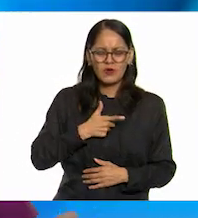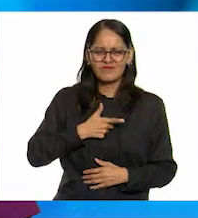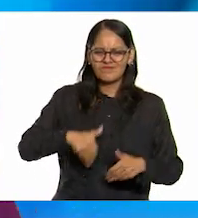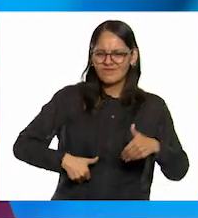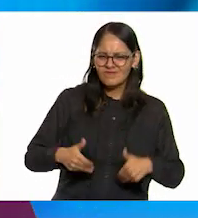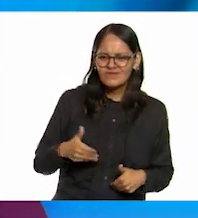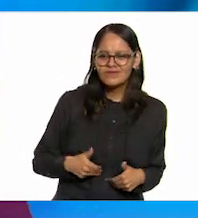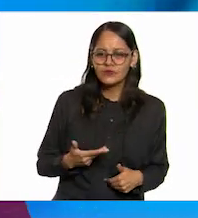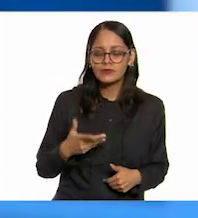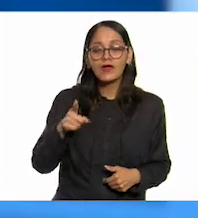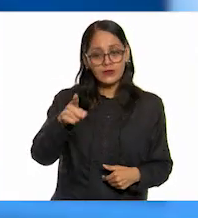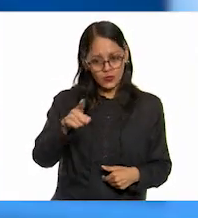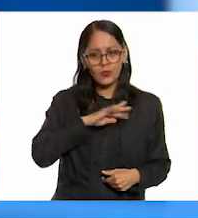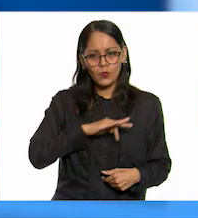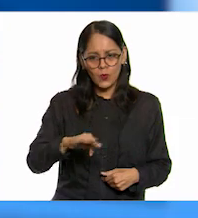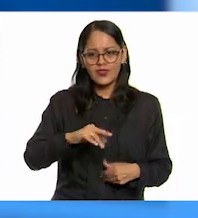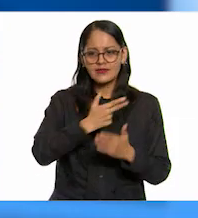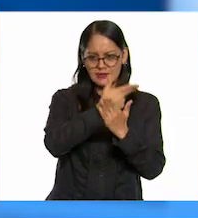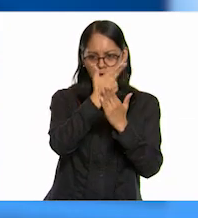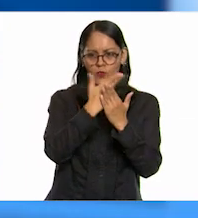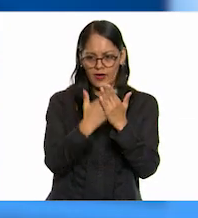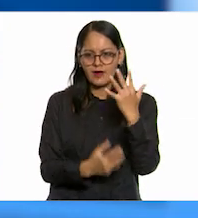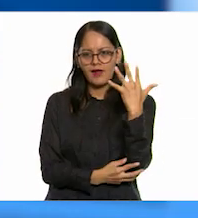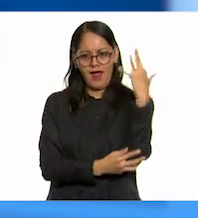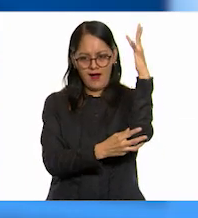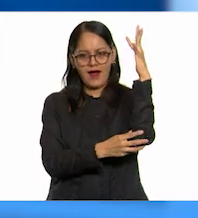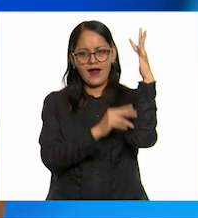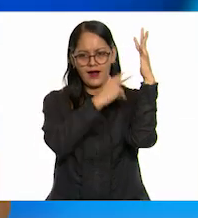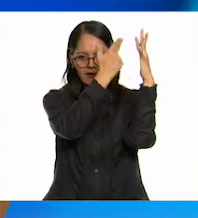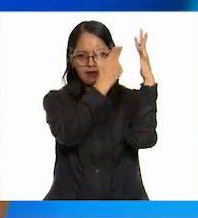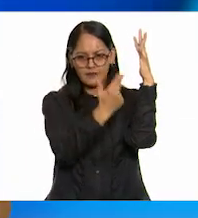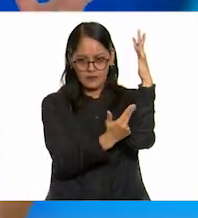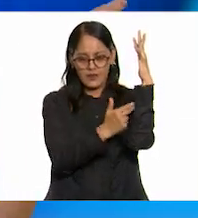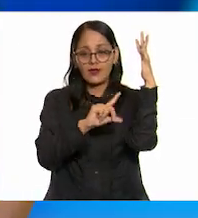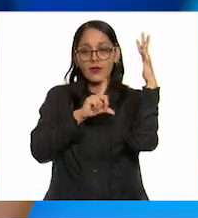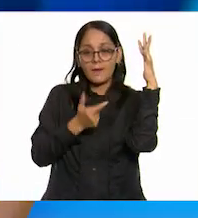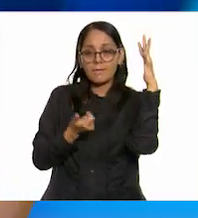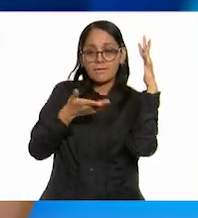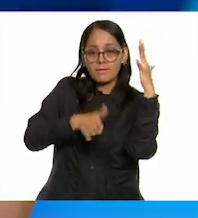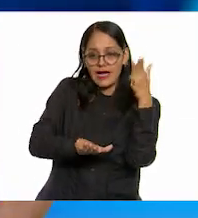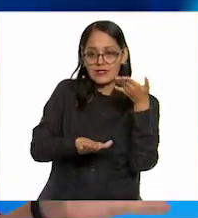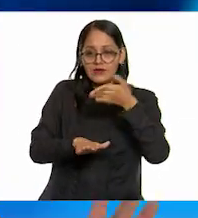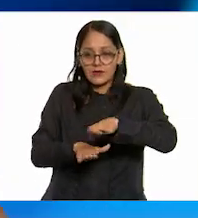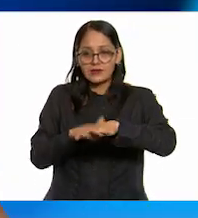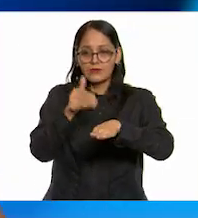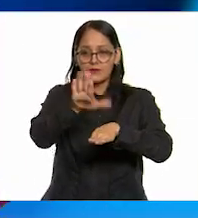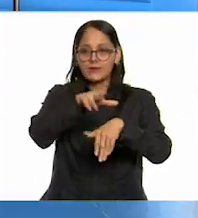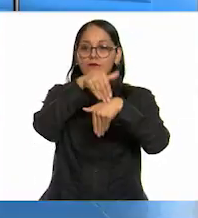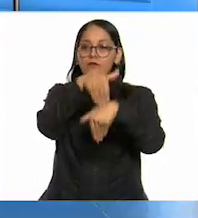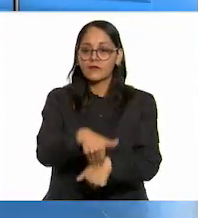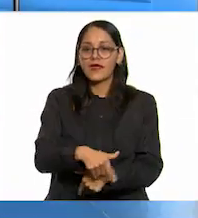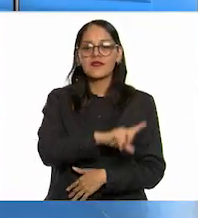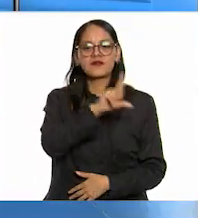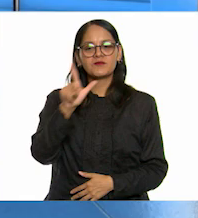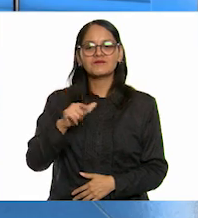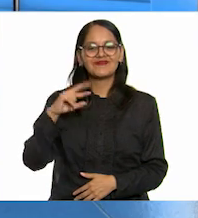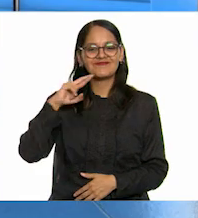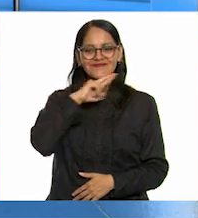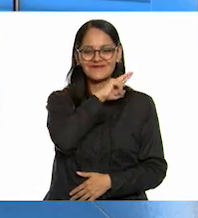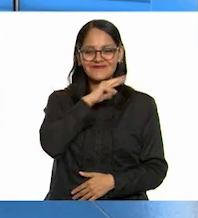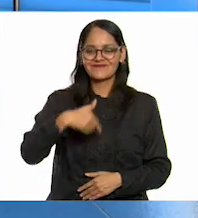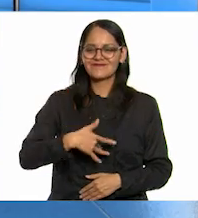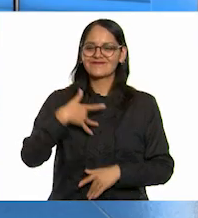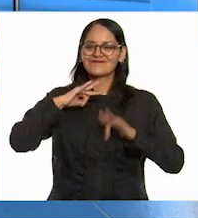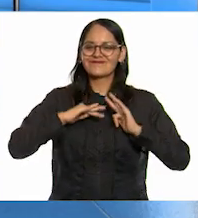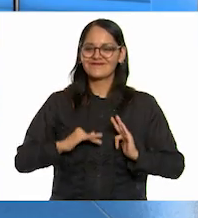malestar, dibuja tu árbol, sigue los pasos y ¡tadá! Lograrás llegar más rápido a un estado